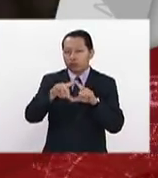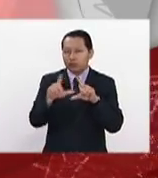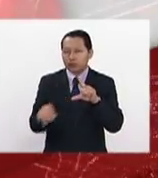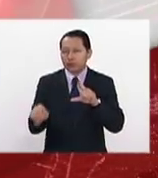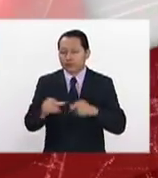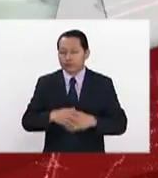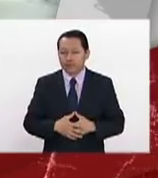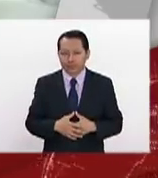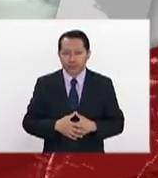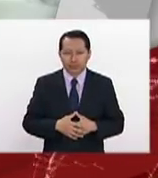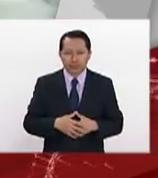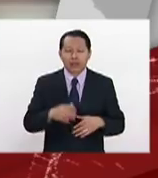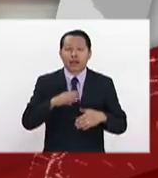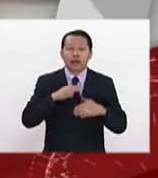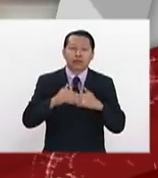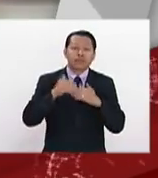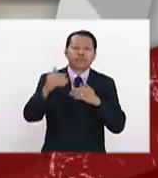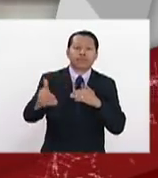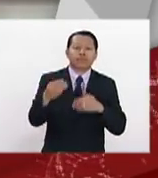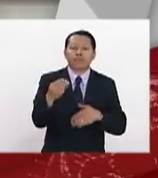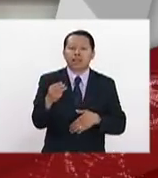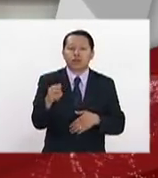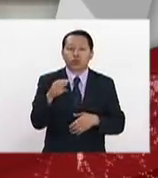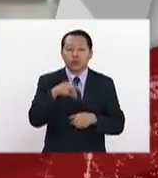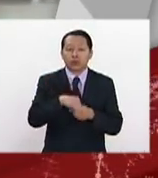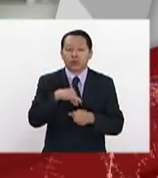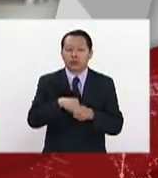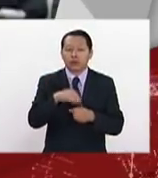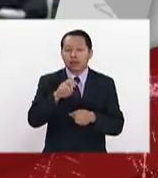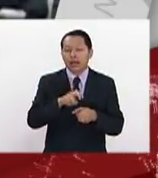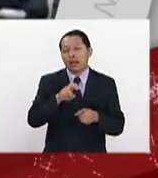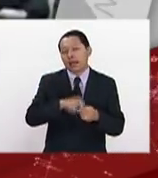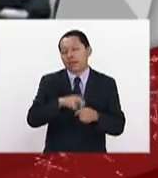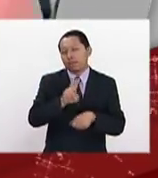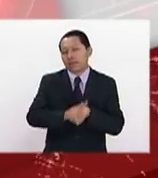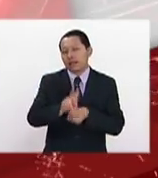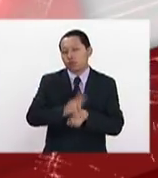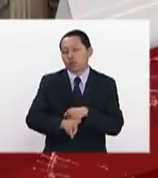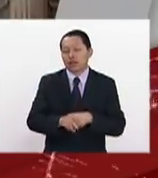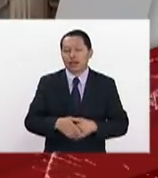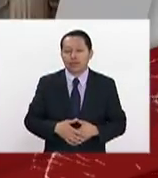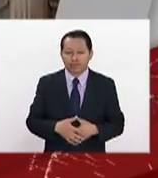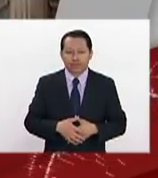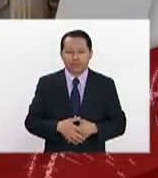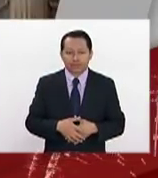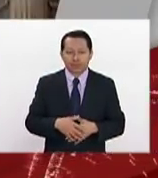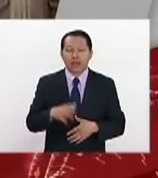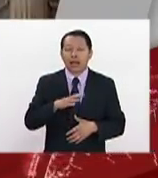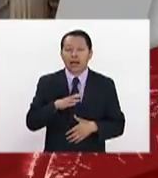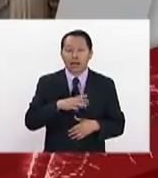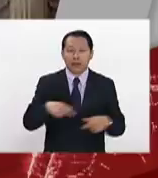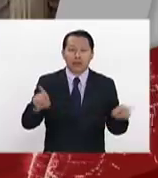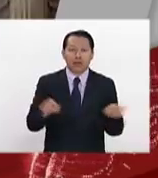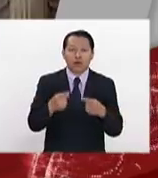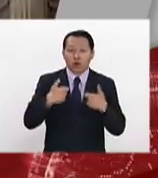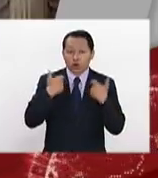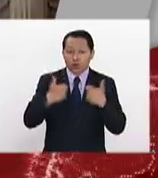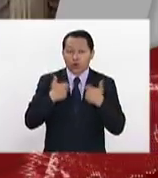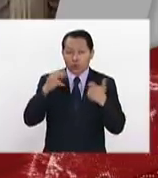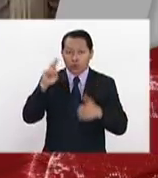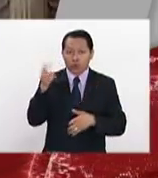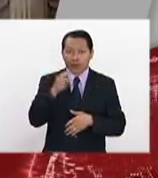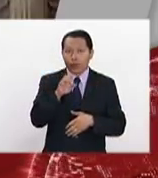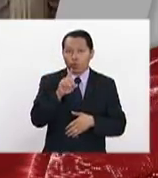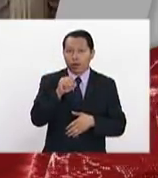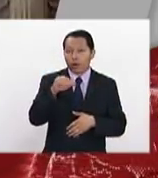país. Aplazan hasta mayo las elecciones presidenciales en Venezuela. Con la actuación de la Orquesta Juvenil Universitaria